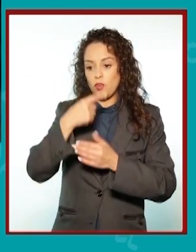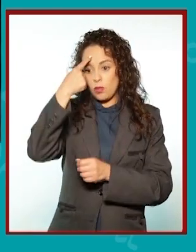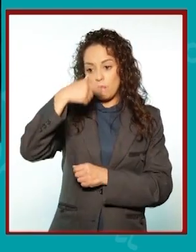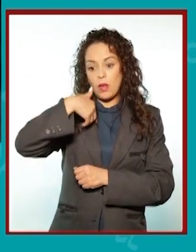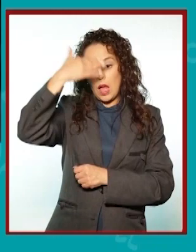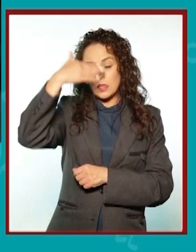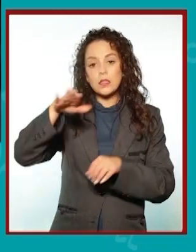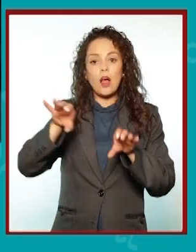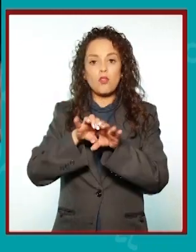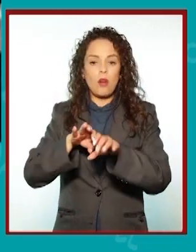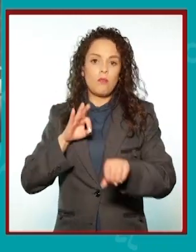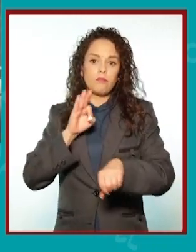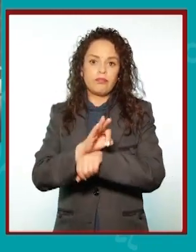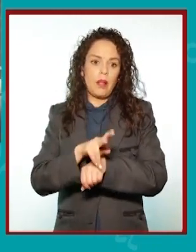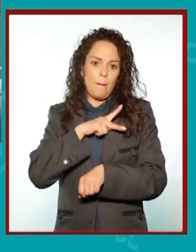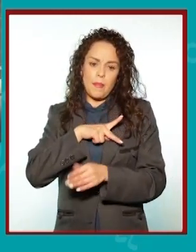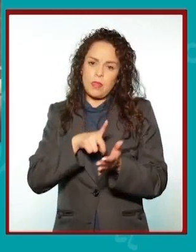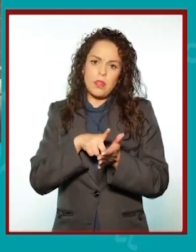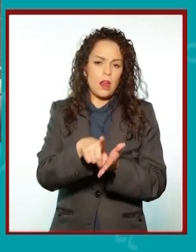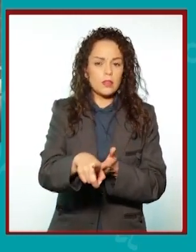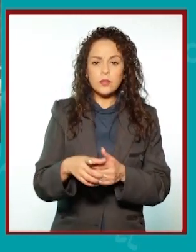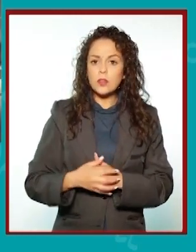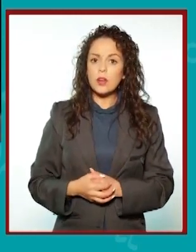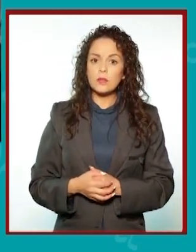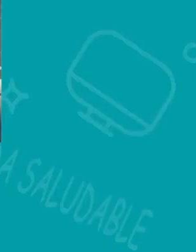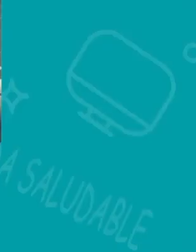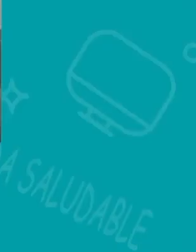sirve para hacer valer mis derechos.